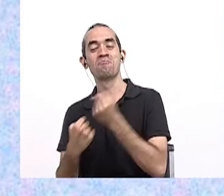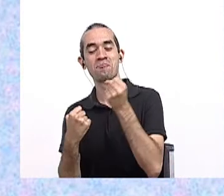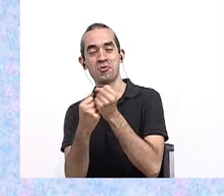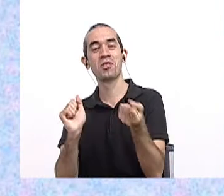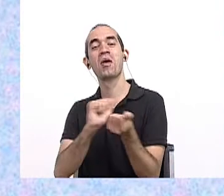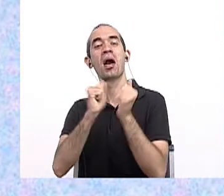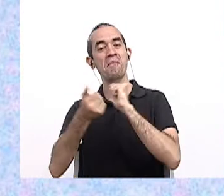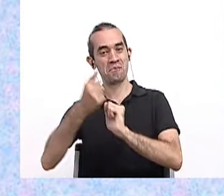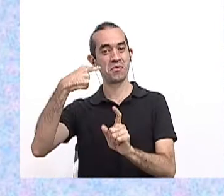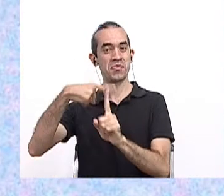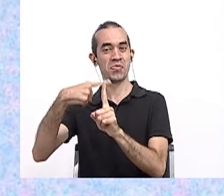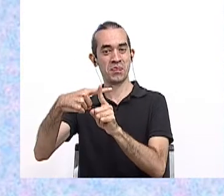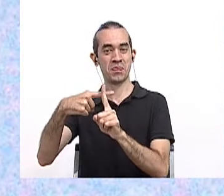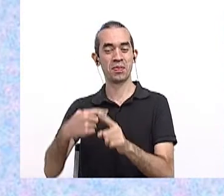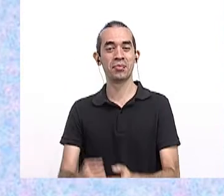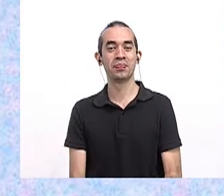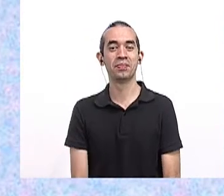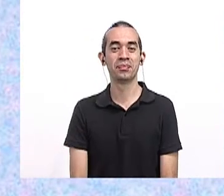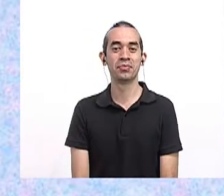positivo